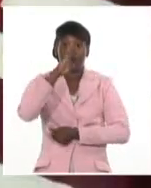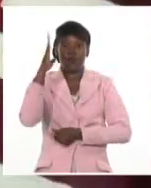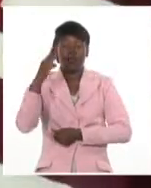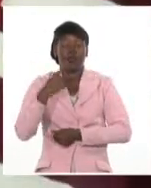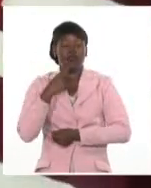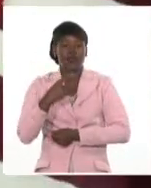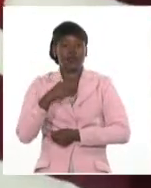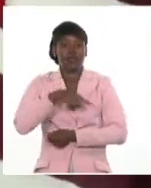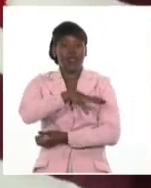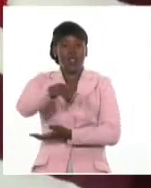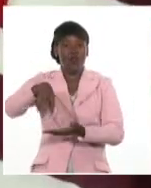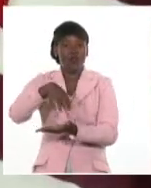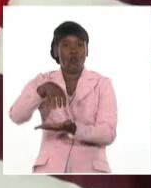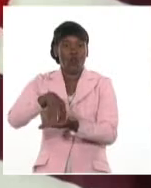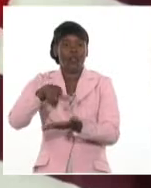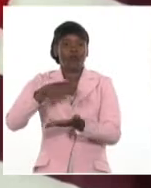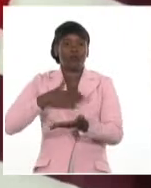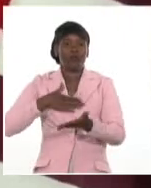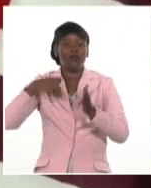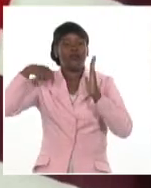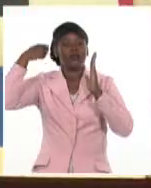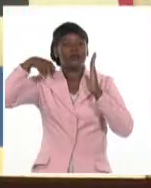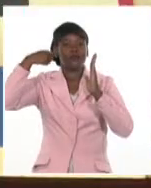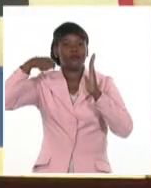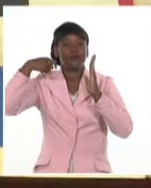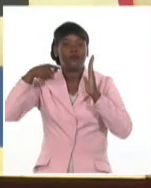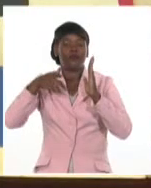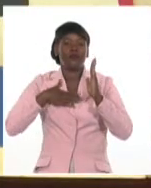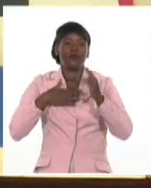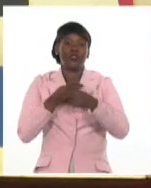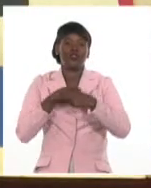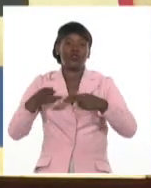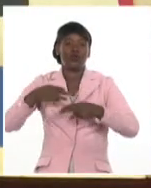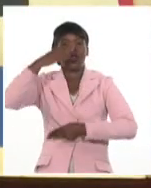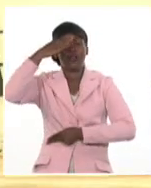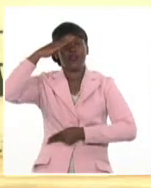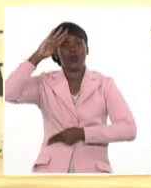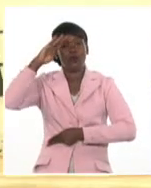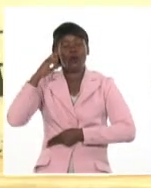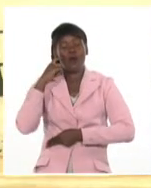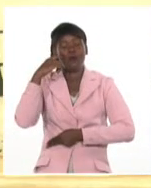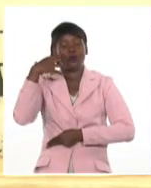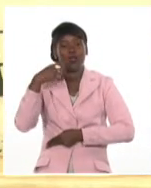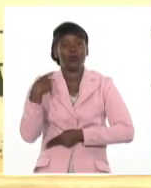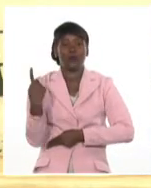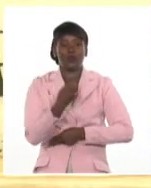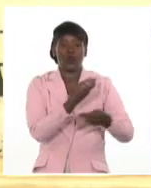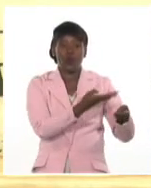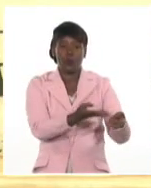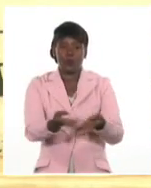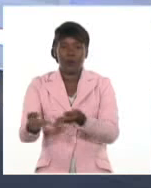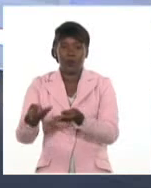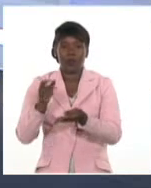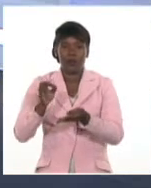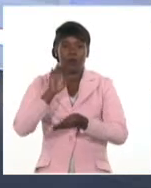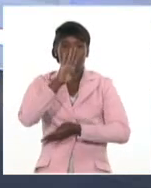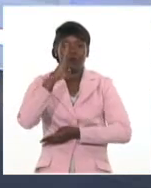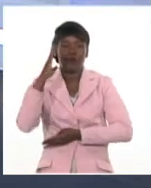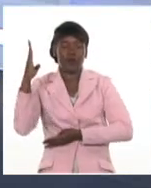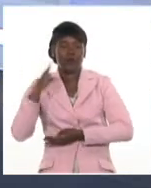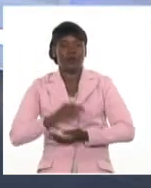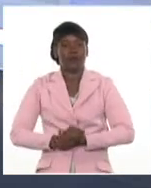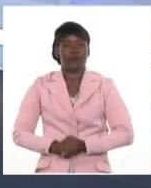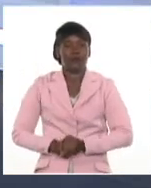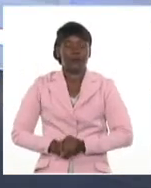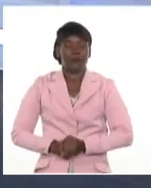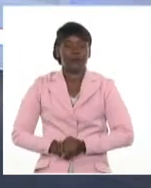de filmes de la Cinemateca de Cuba. Oniel Alejandro y Jenny Fleites, Canal Cubano de Noticias.